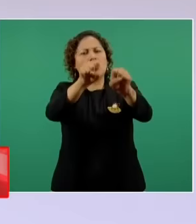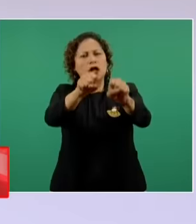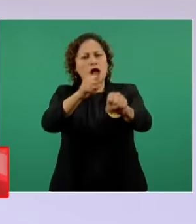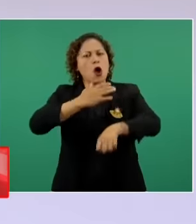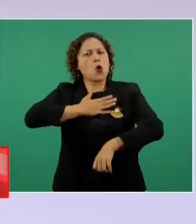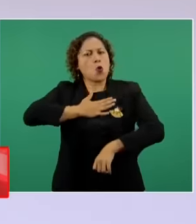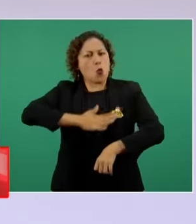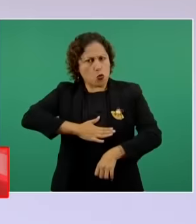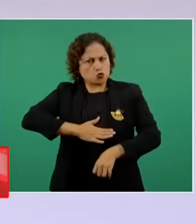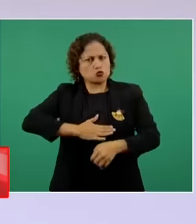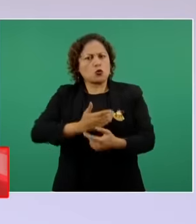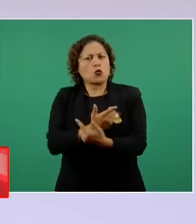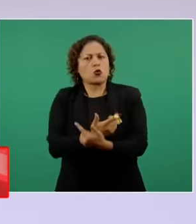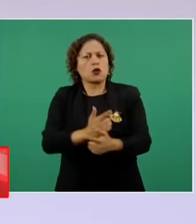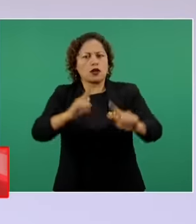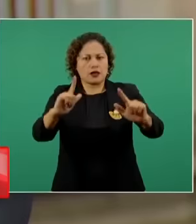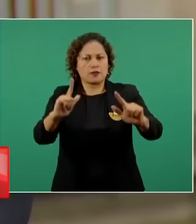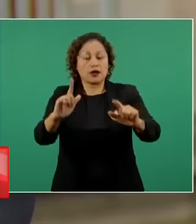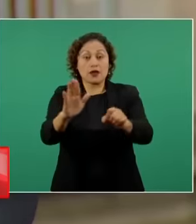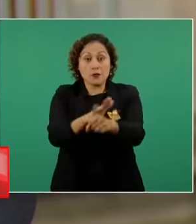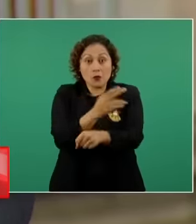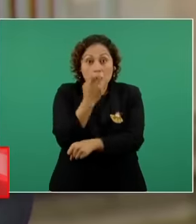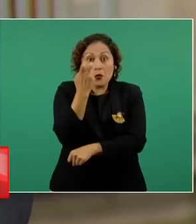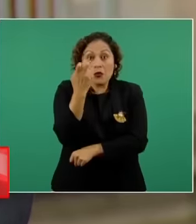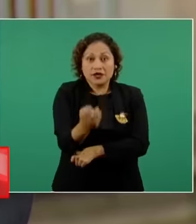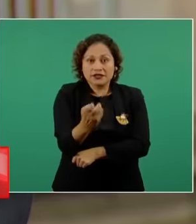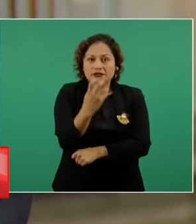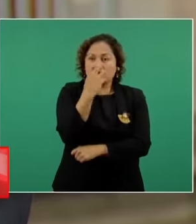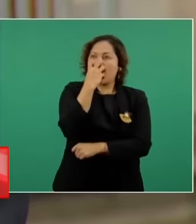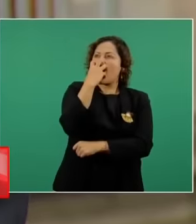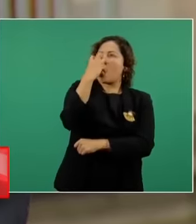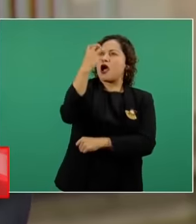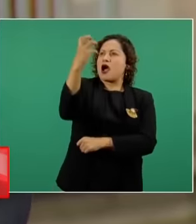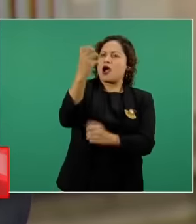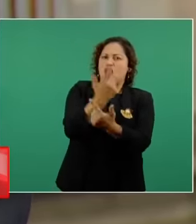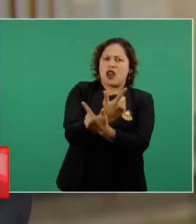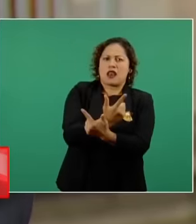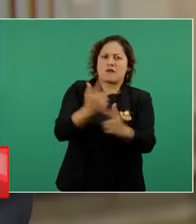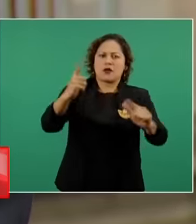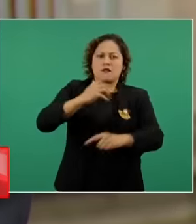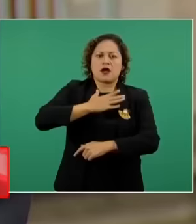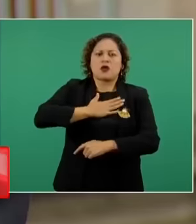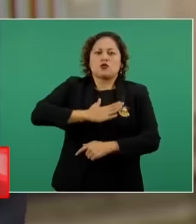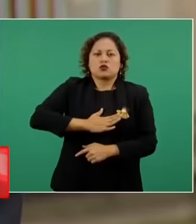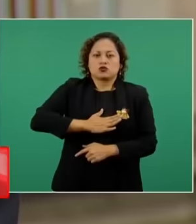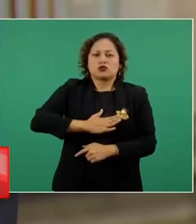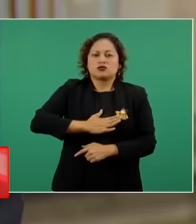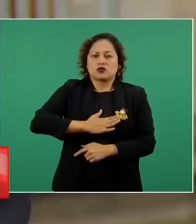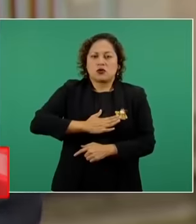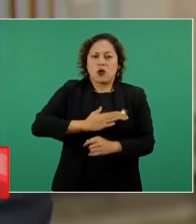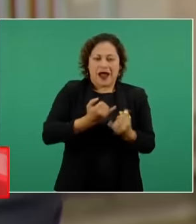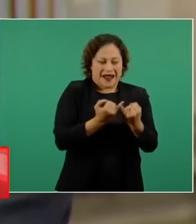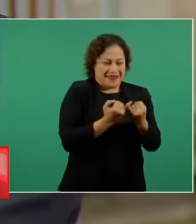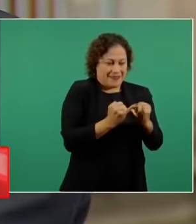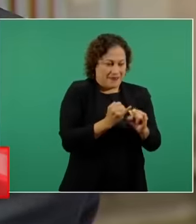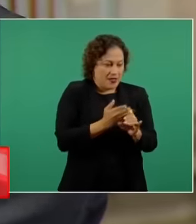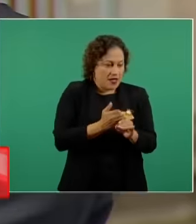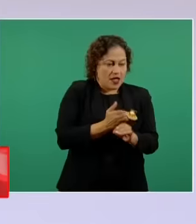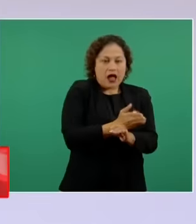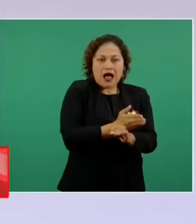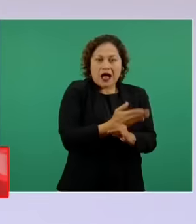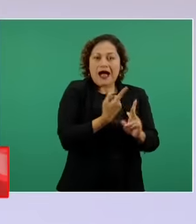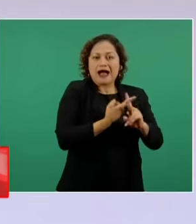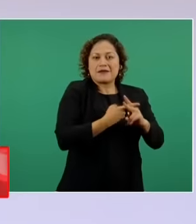Por ello, el grito de libertad y justicia va antes que el de la